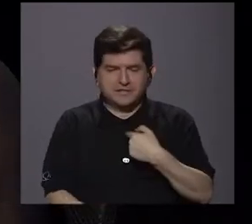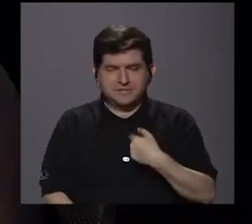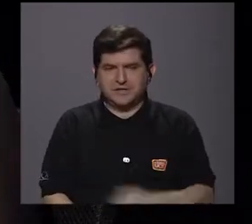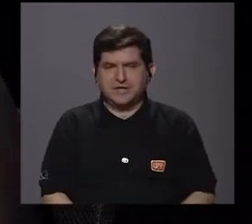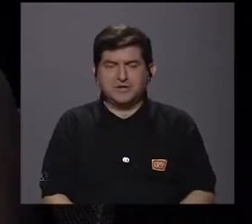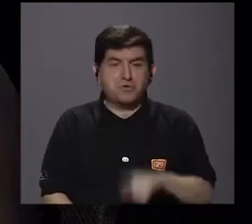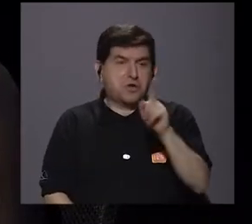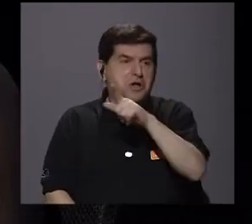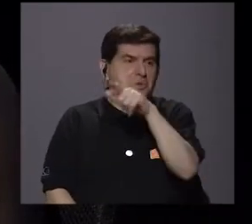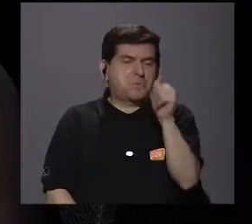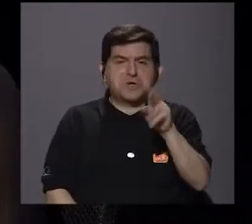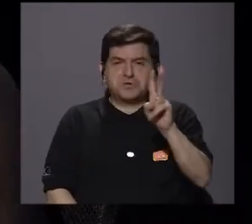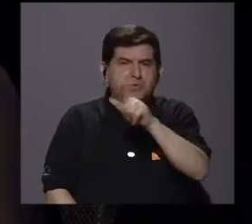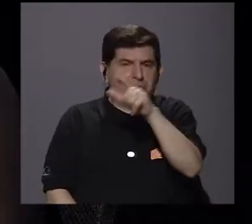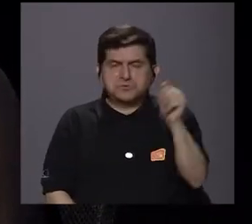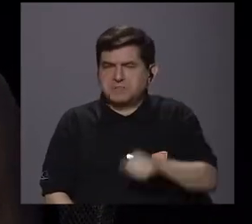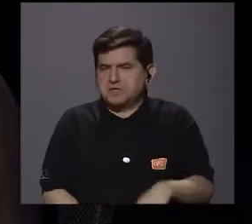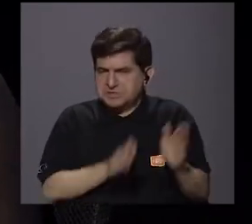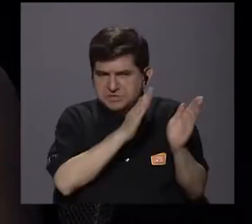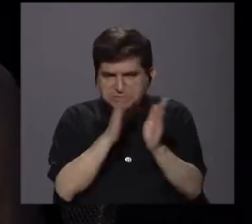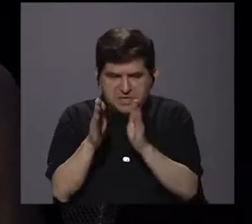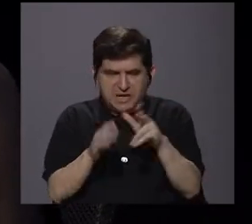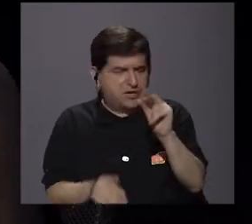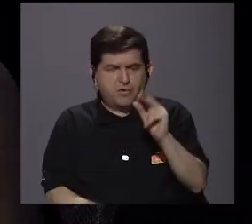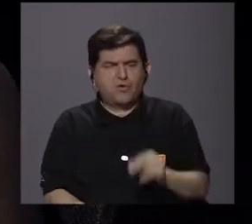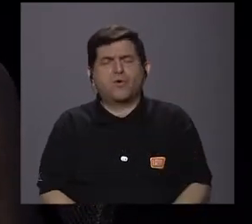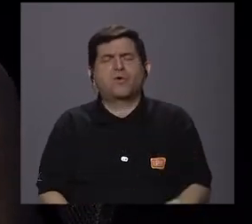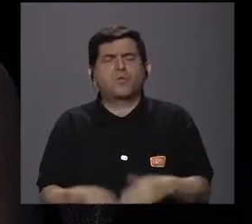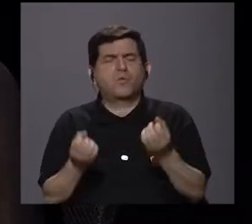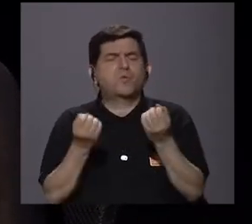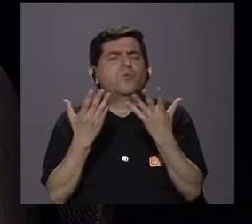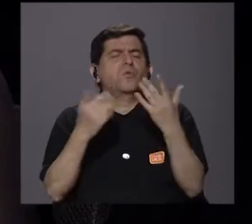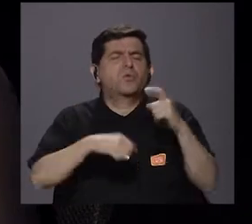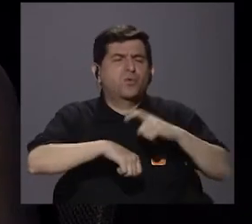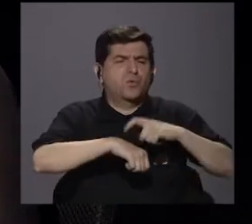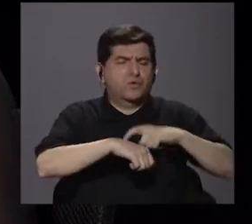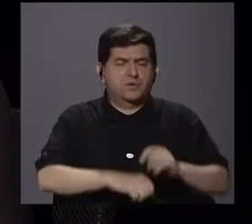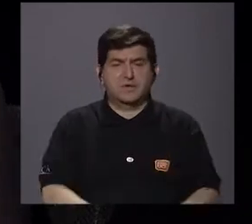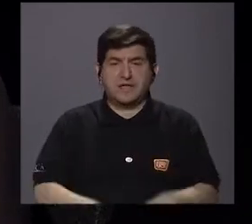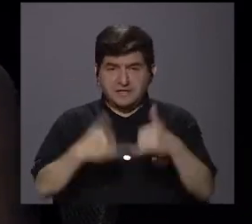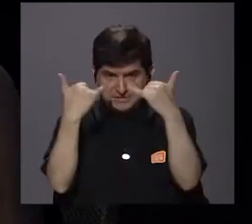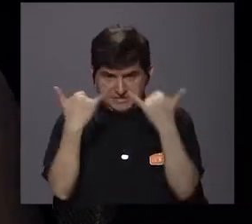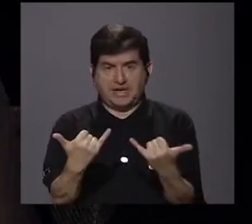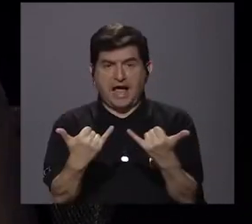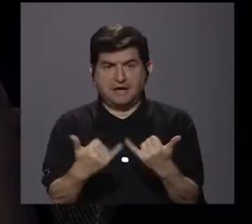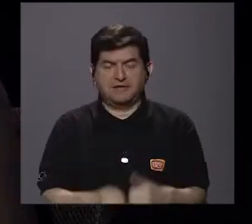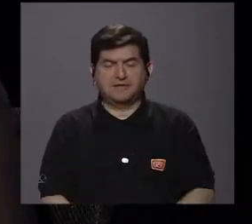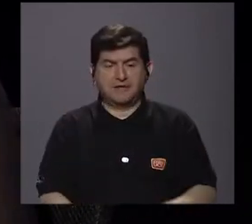planifiqué en un mes, en dos meses, mucho tiempo, ¿verdad? Uh-huh. Ya estando en Palestina,